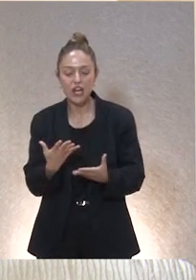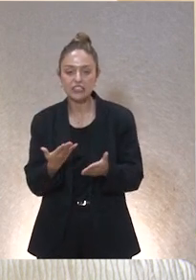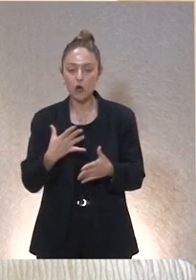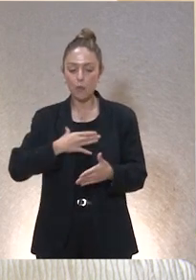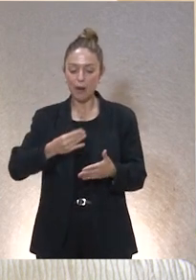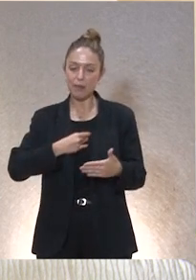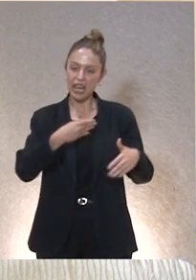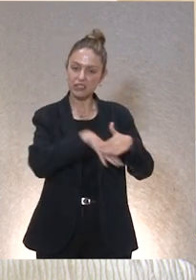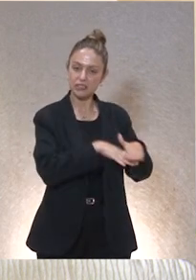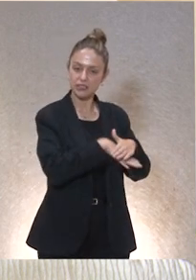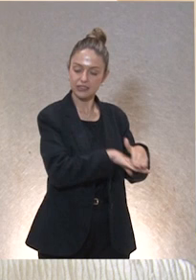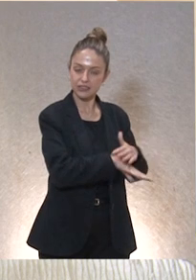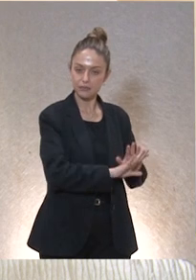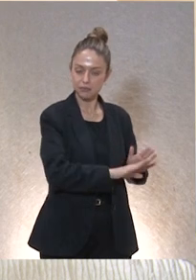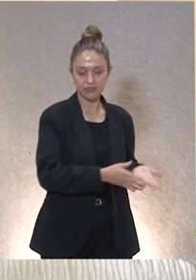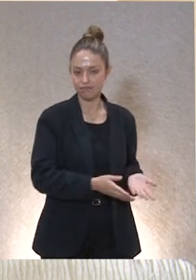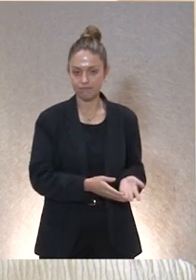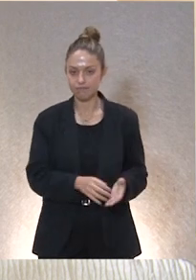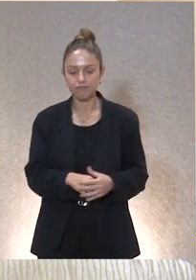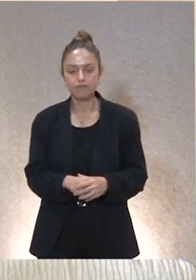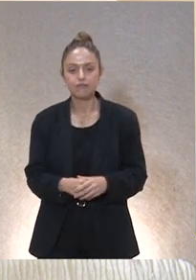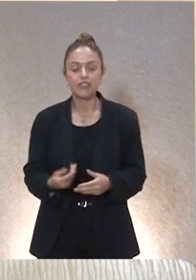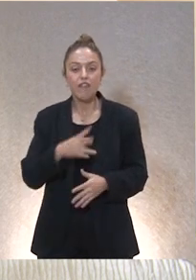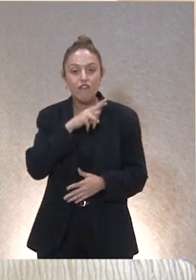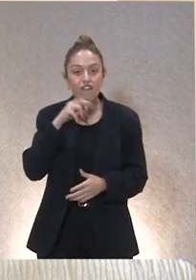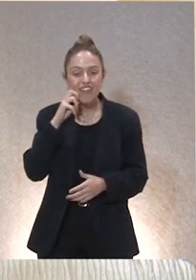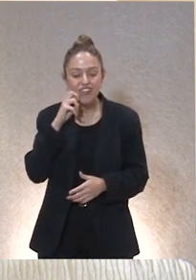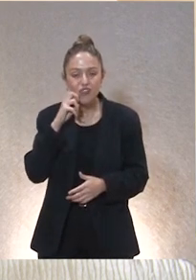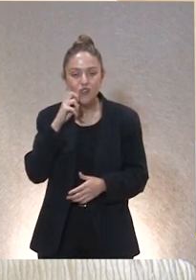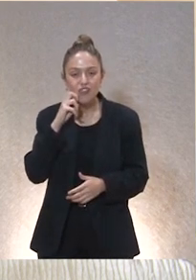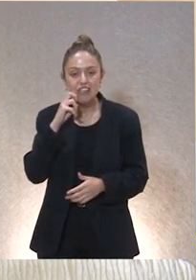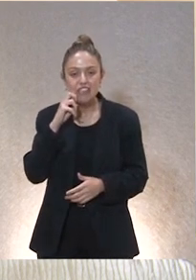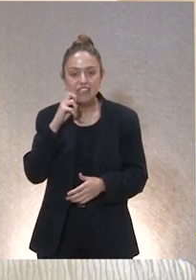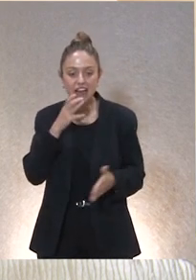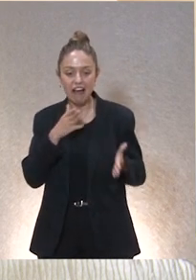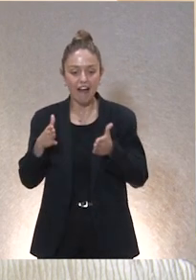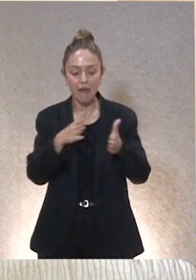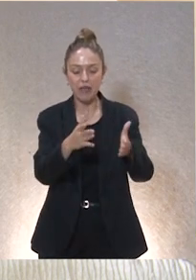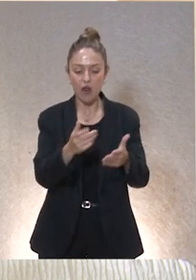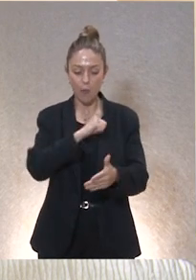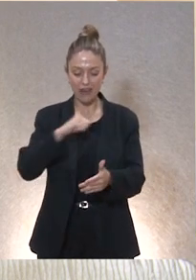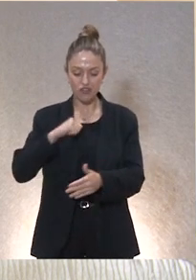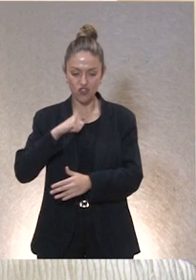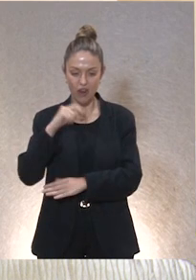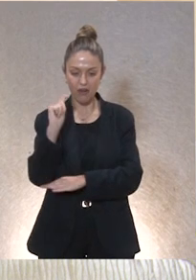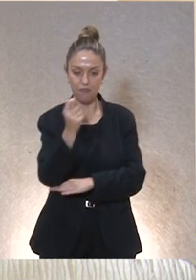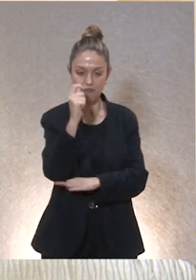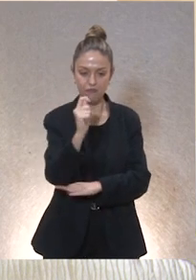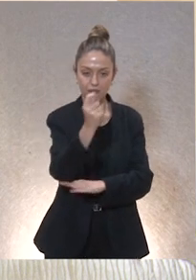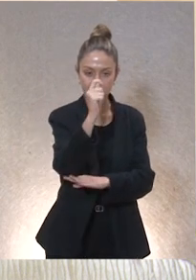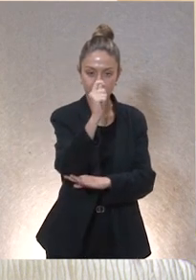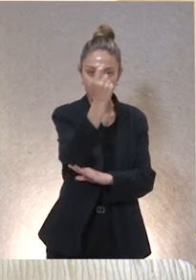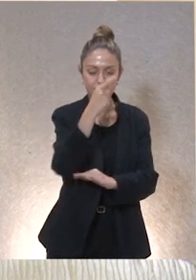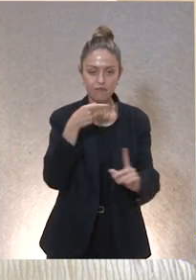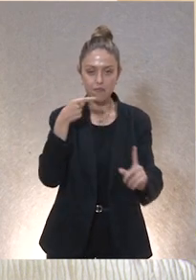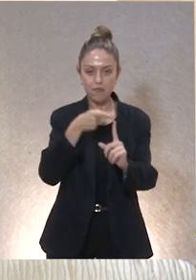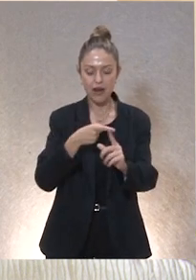nuestros archivos nos ha reconciliado con las virtudes como camino de excelencia personal y como condición necesaria